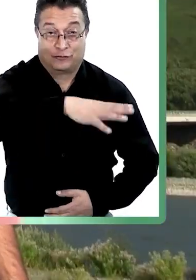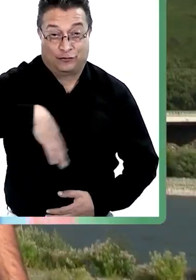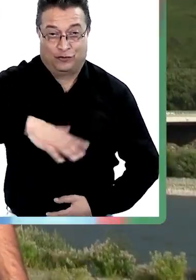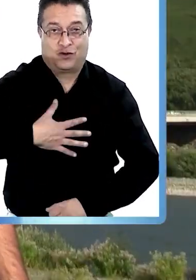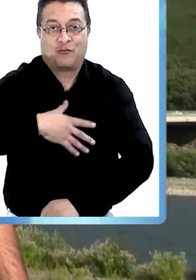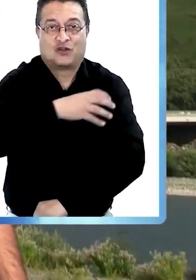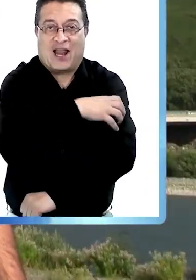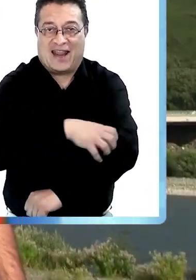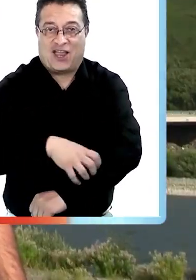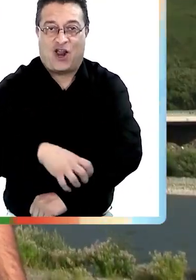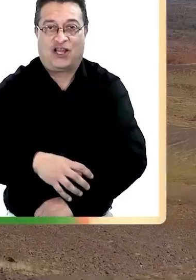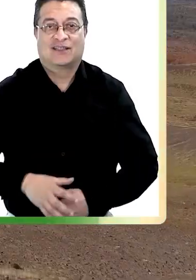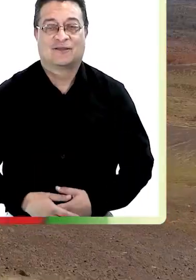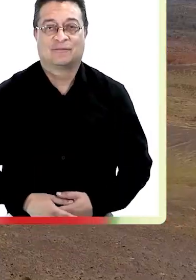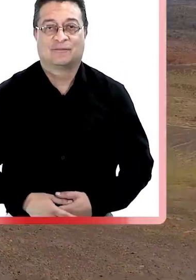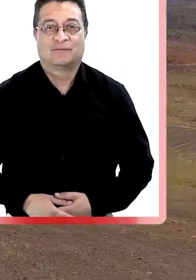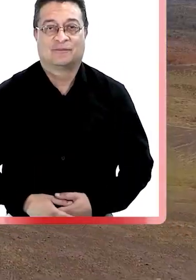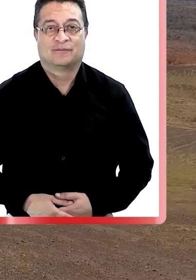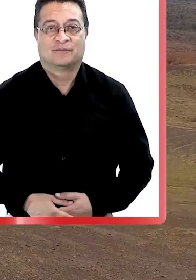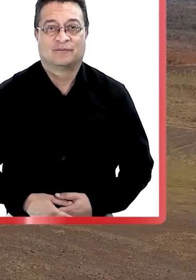Somos las regiones.